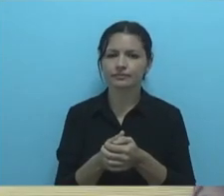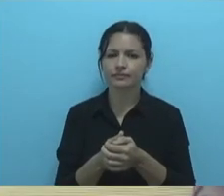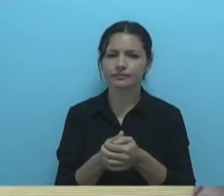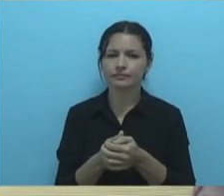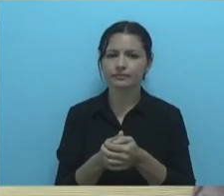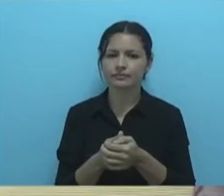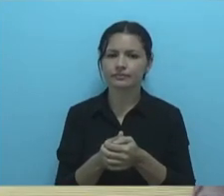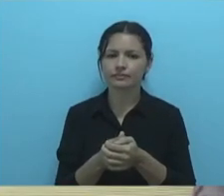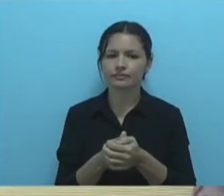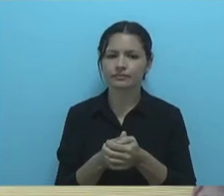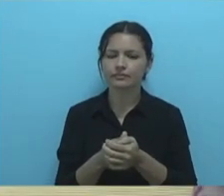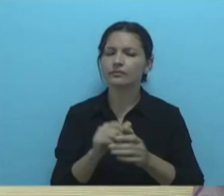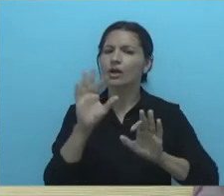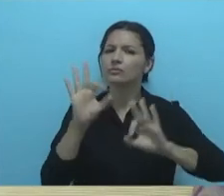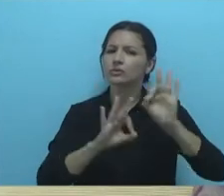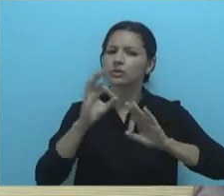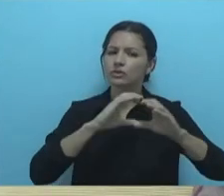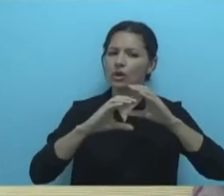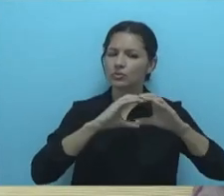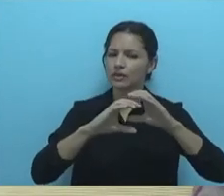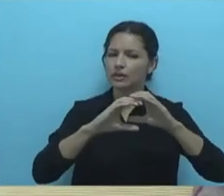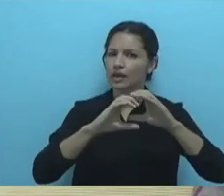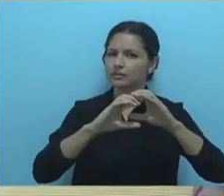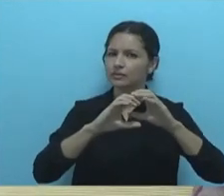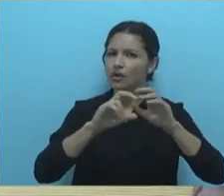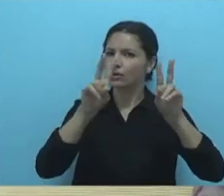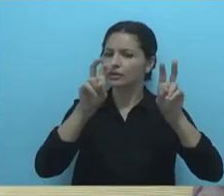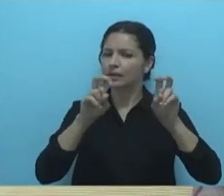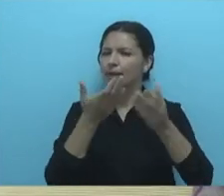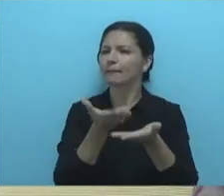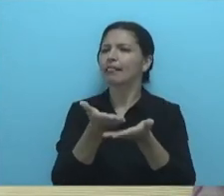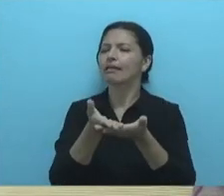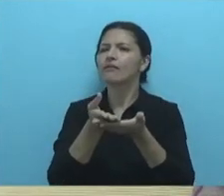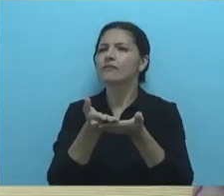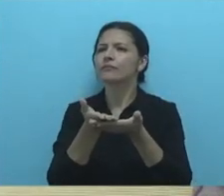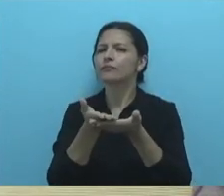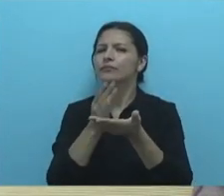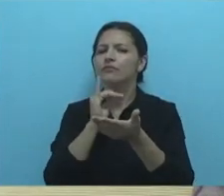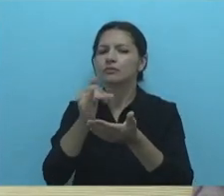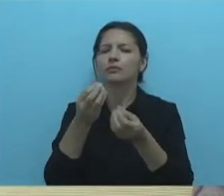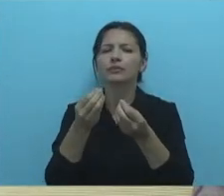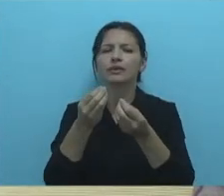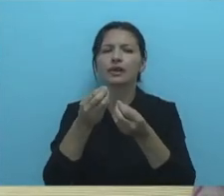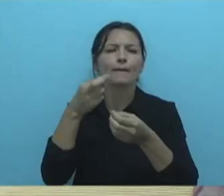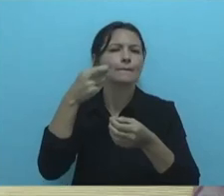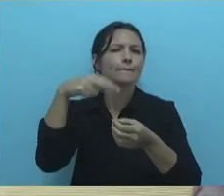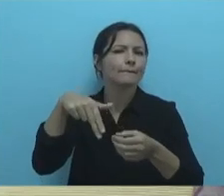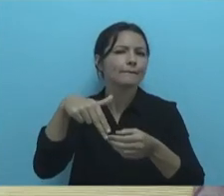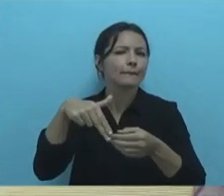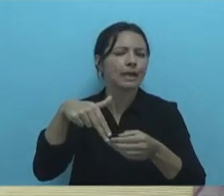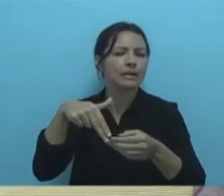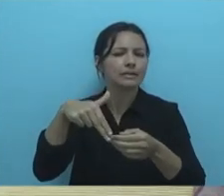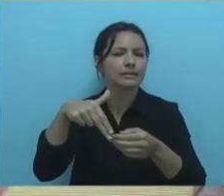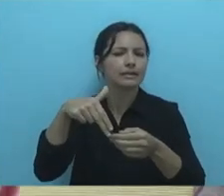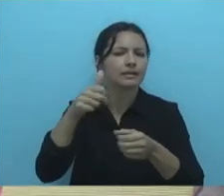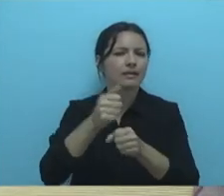para ingresar un proyecto de comunicación vinculado a solicitar información sobre programas y políticas destinadas